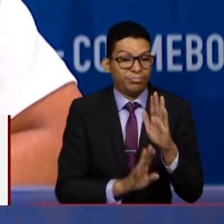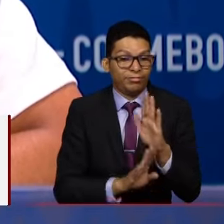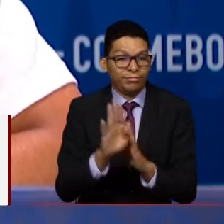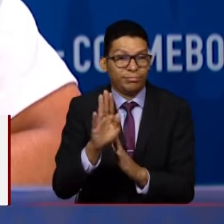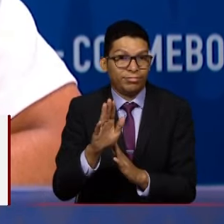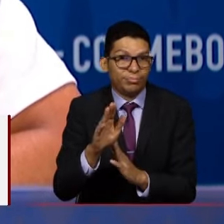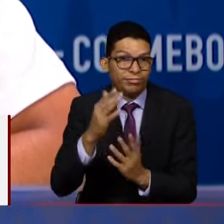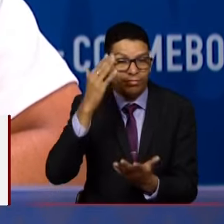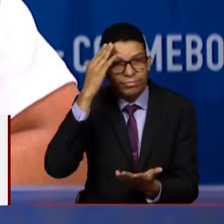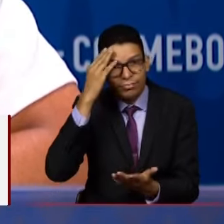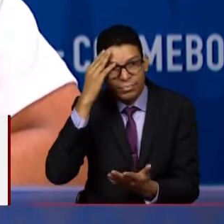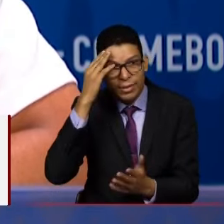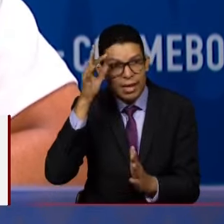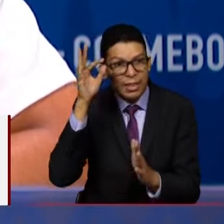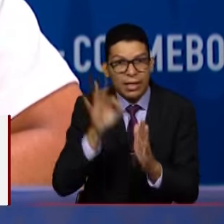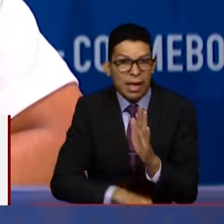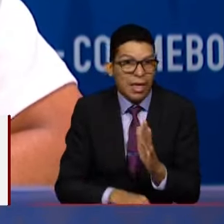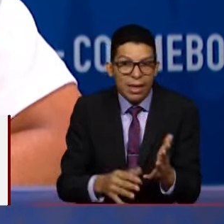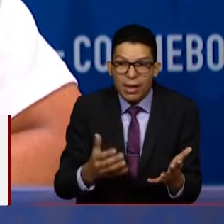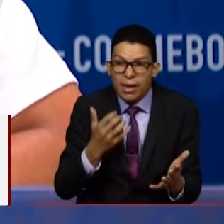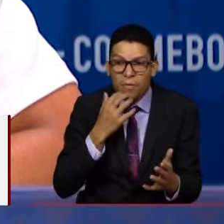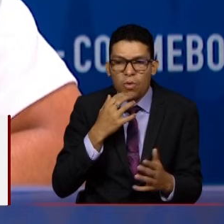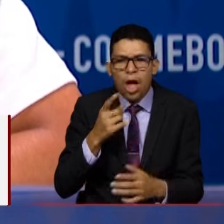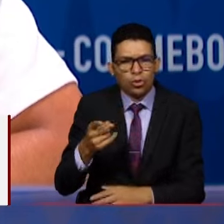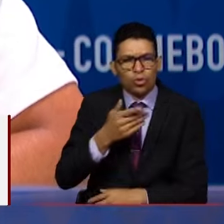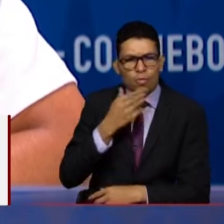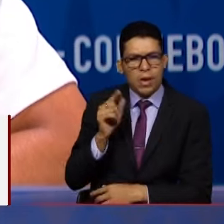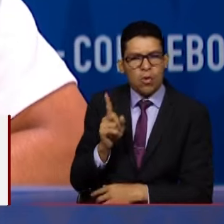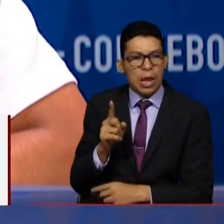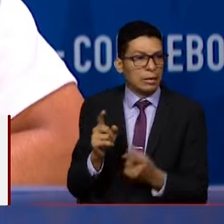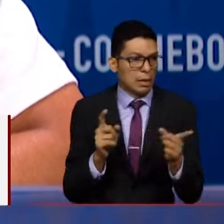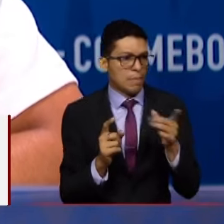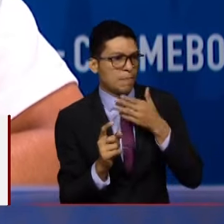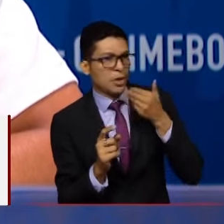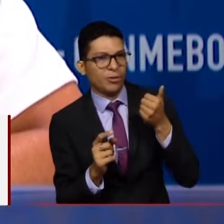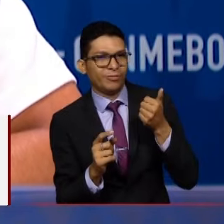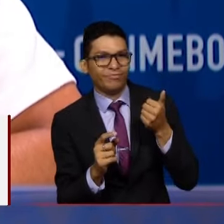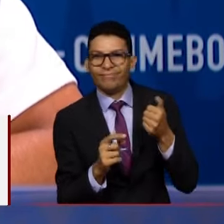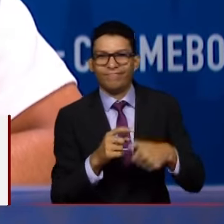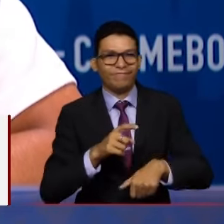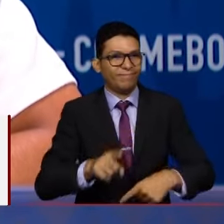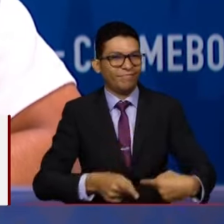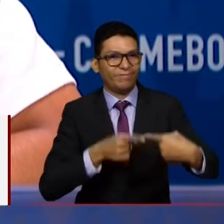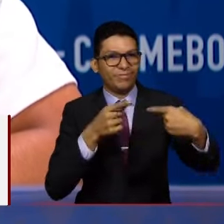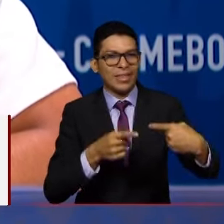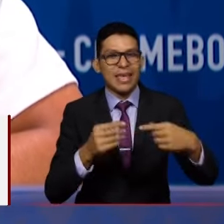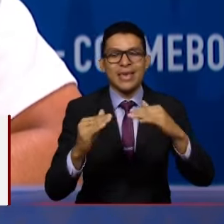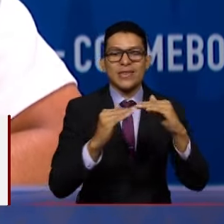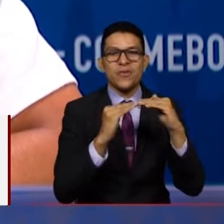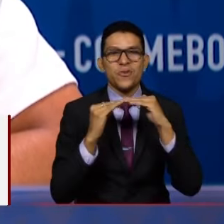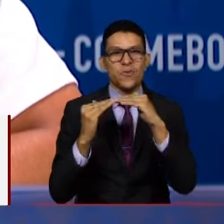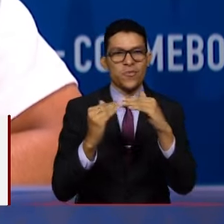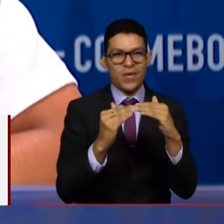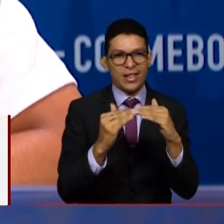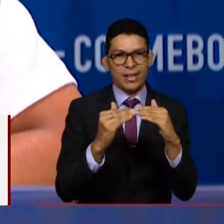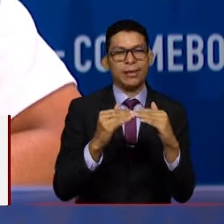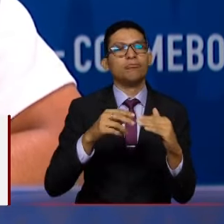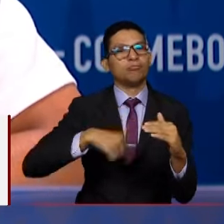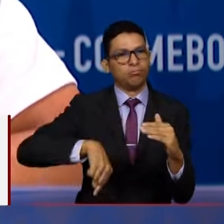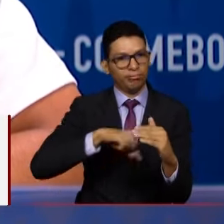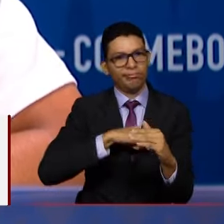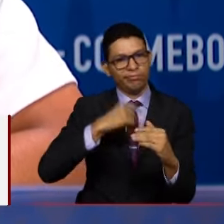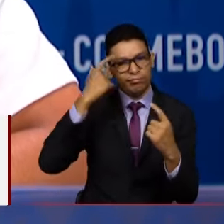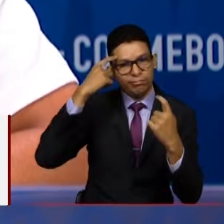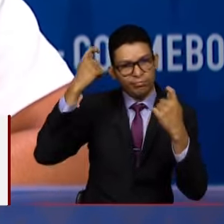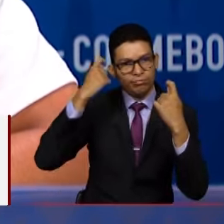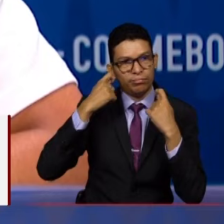de que nadie es favorito, nadie a la hora de jugar, todos somos iguales, y con ese mensaje es que nosotros nos basamos